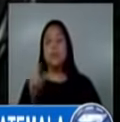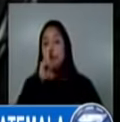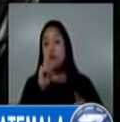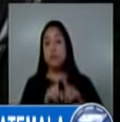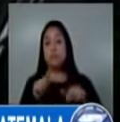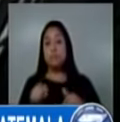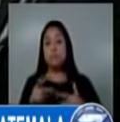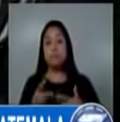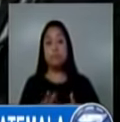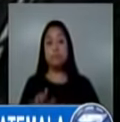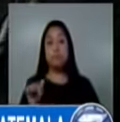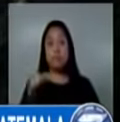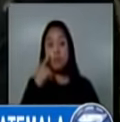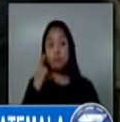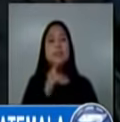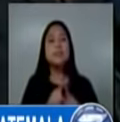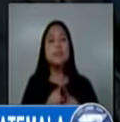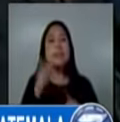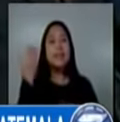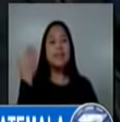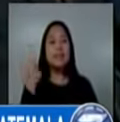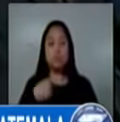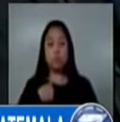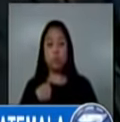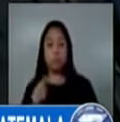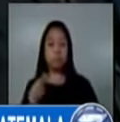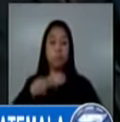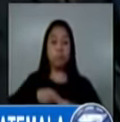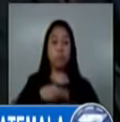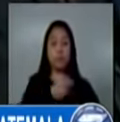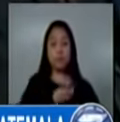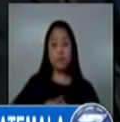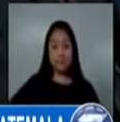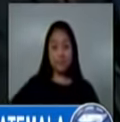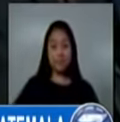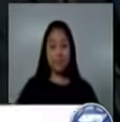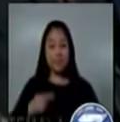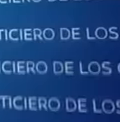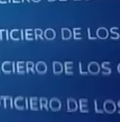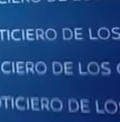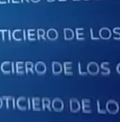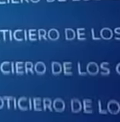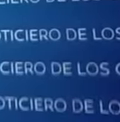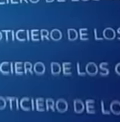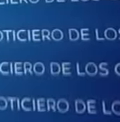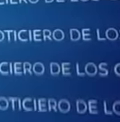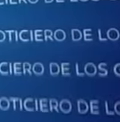amistad, la cual data desde hace 173 años.